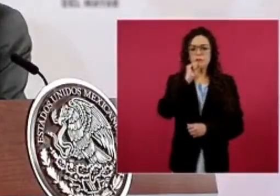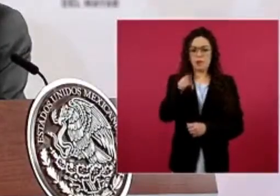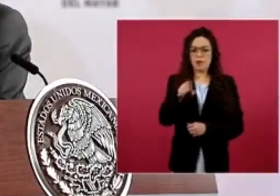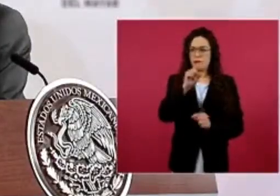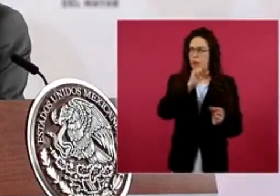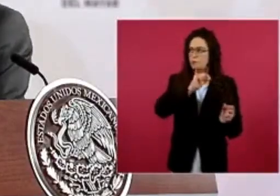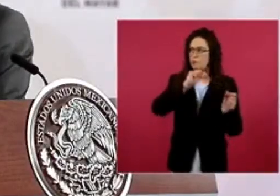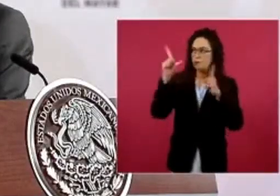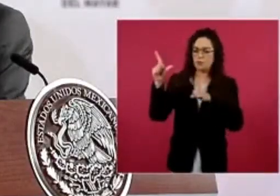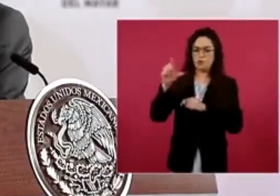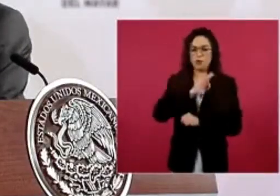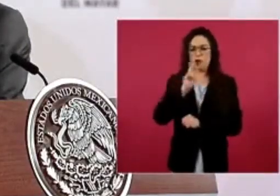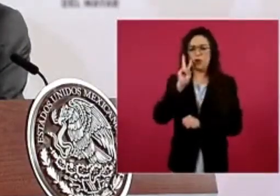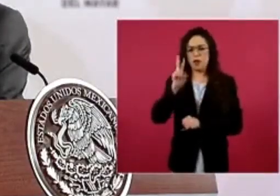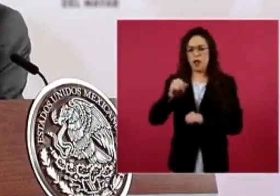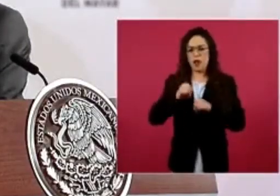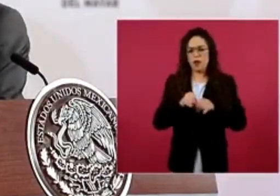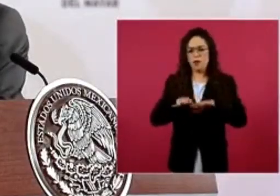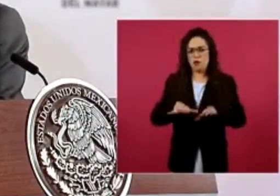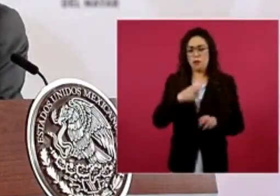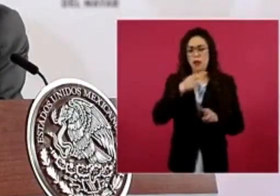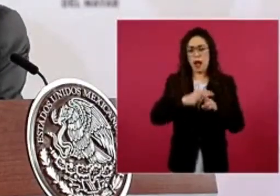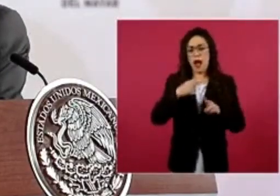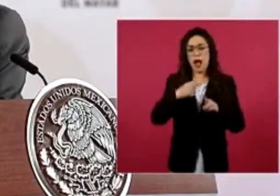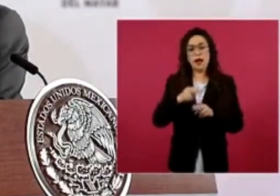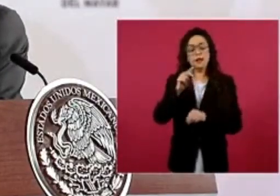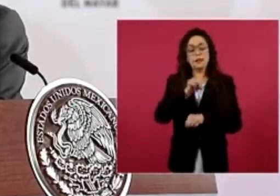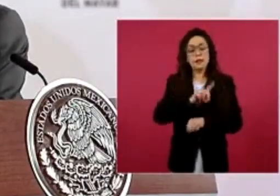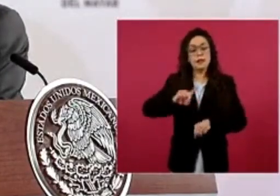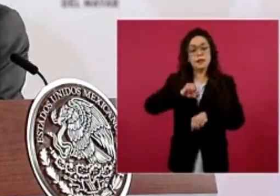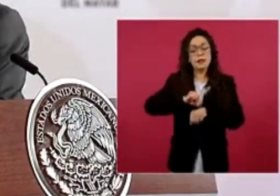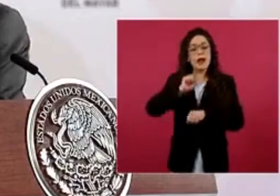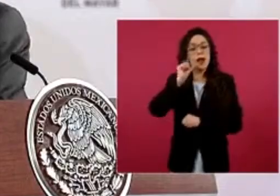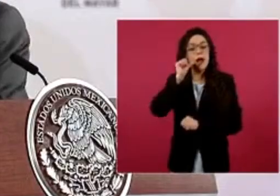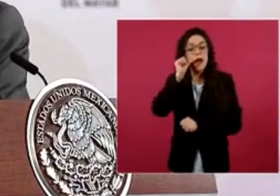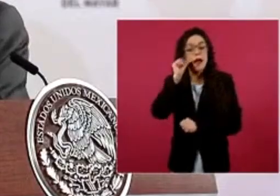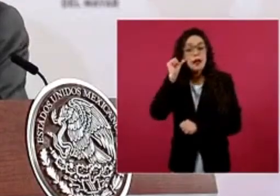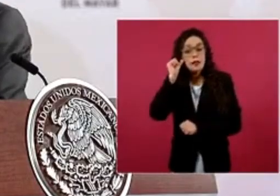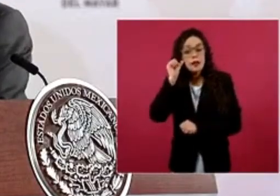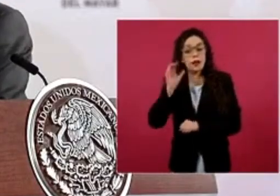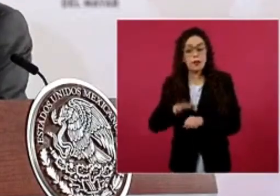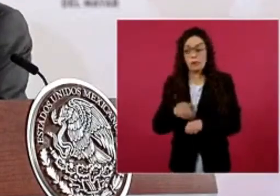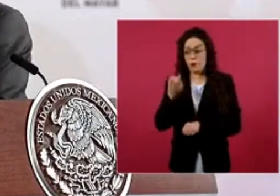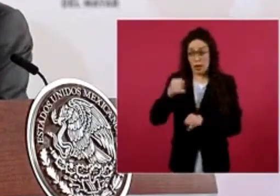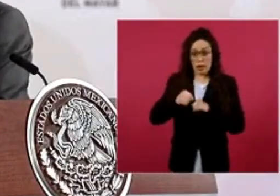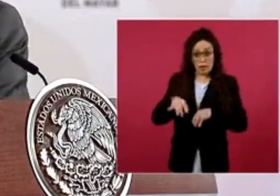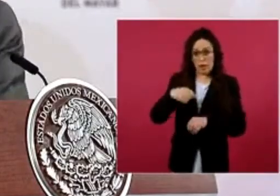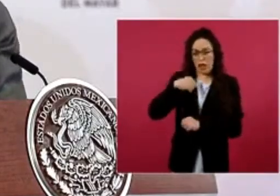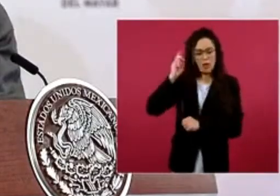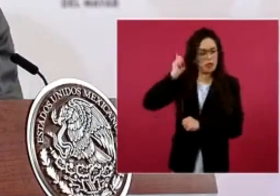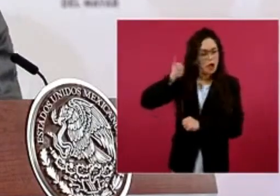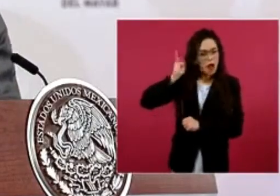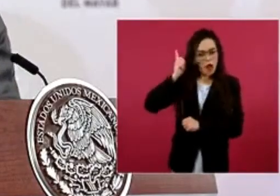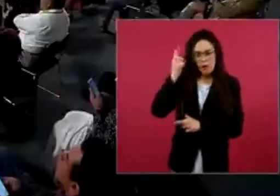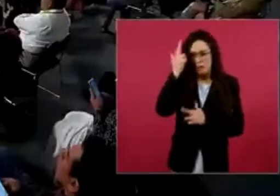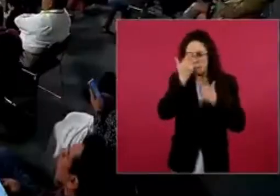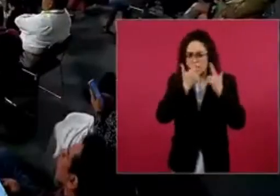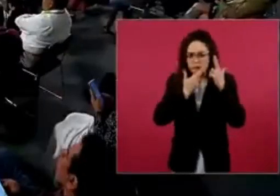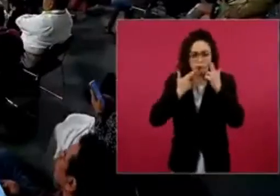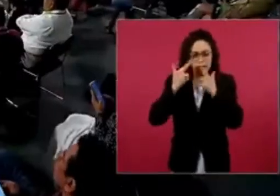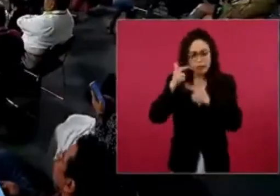la tenemos porque es un dato que reviso diariamente. Esta es la